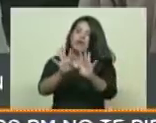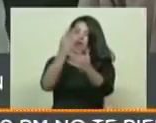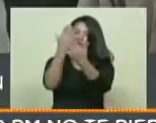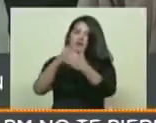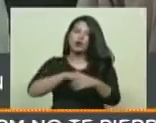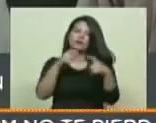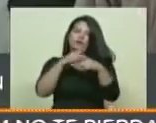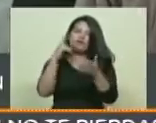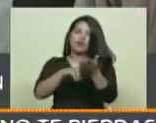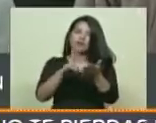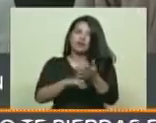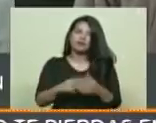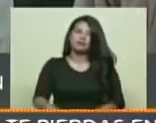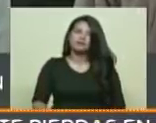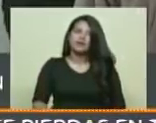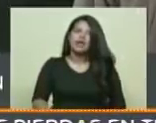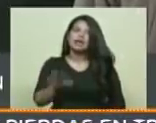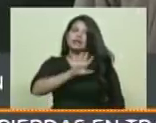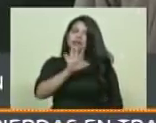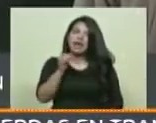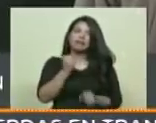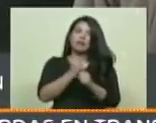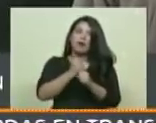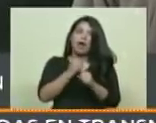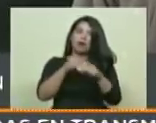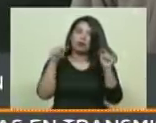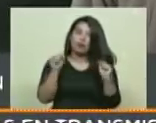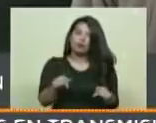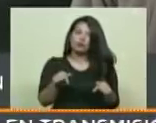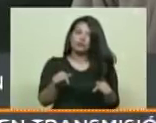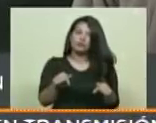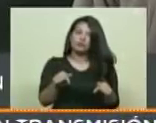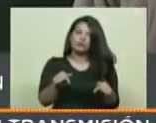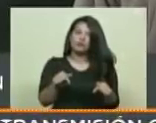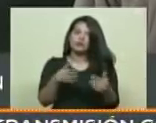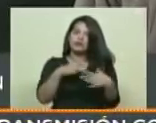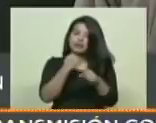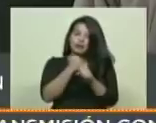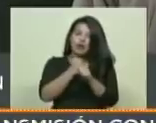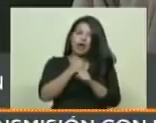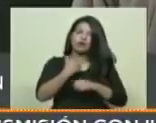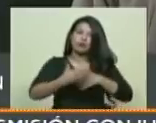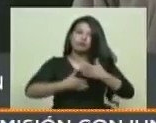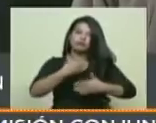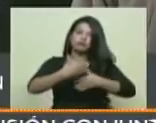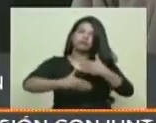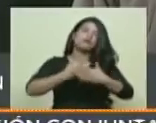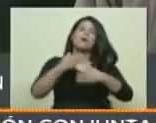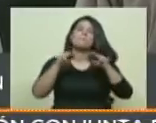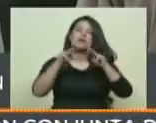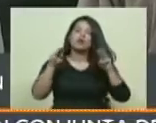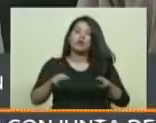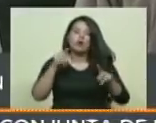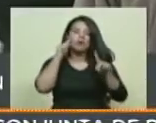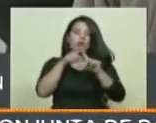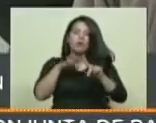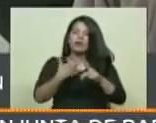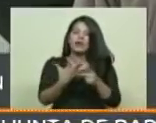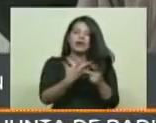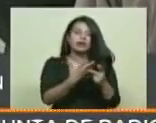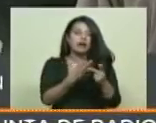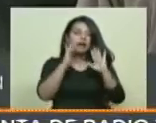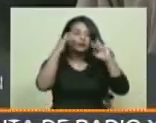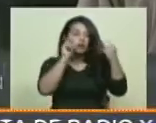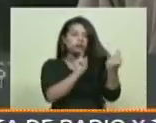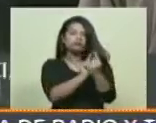Verdad. Hemos estado elaborando ya el día de hoy un método para recibir a todas estas personas